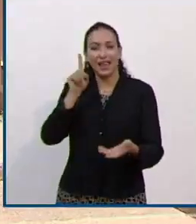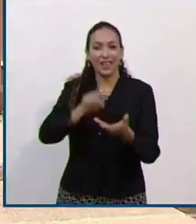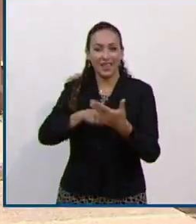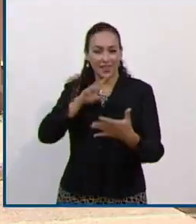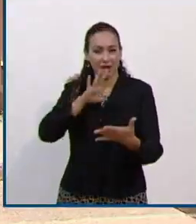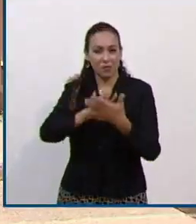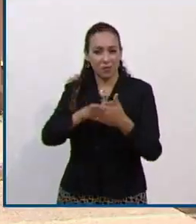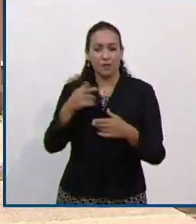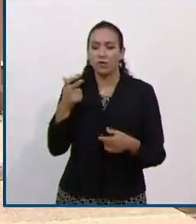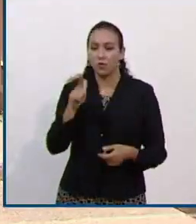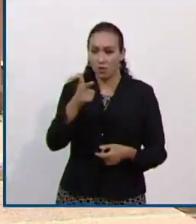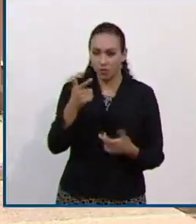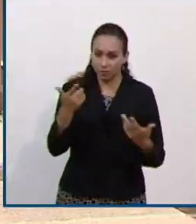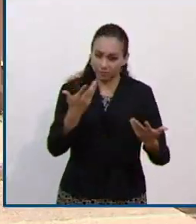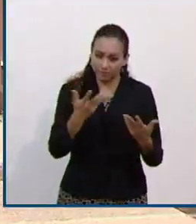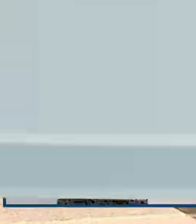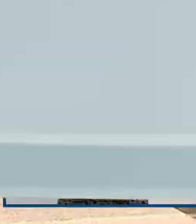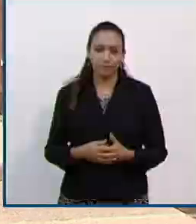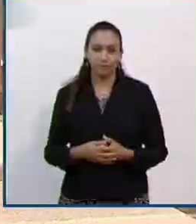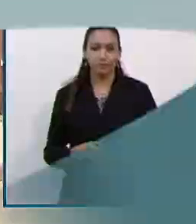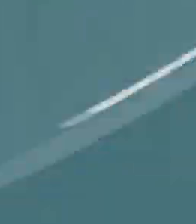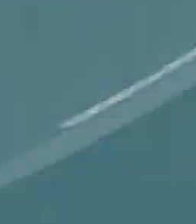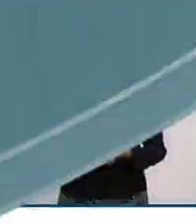ubicado en Guanajuato.